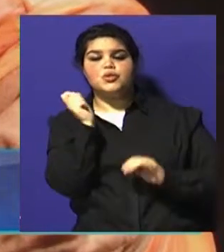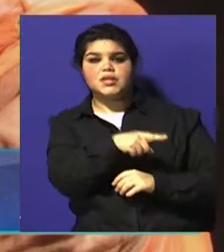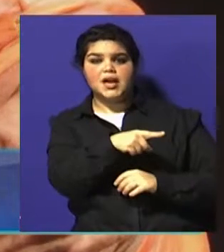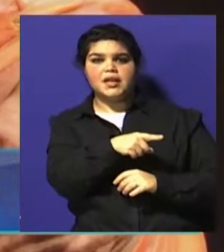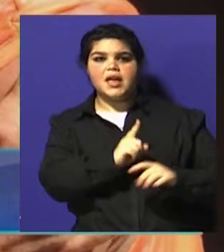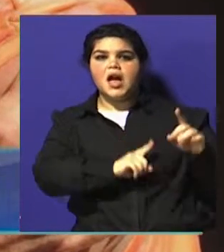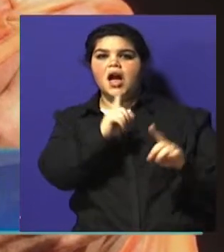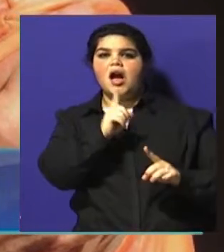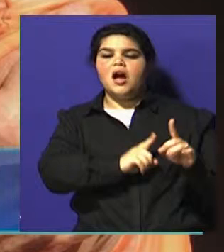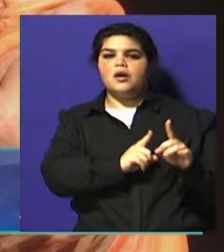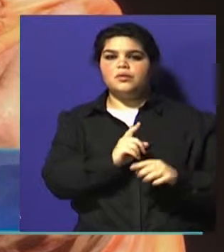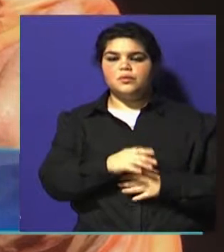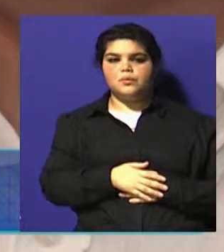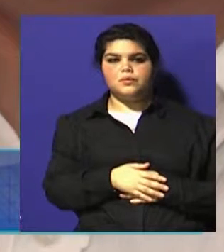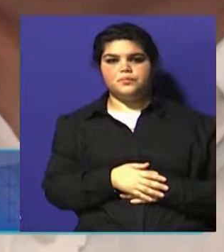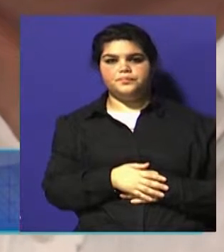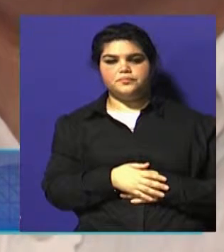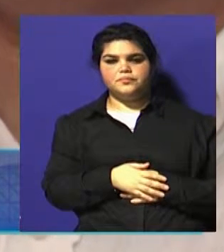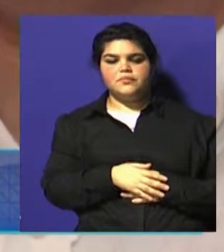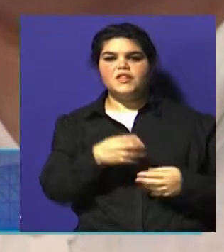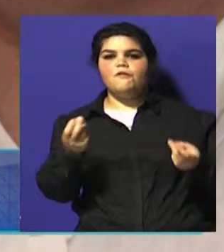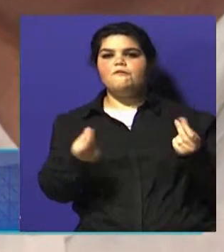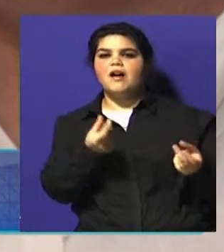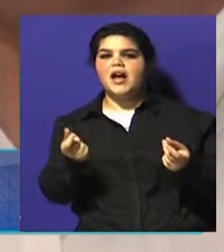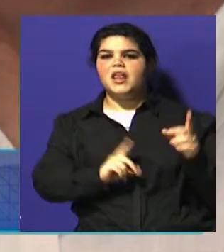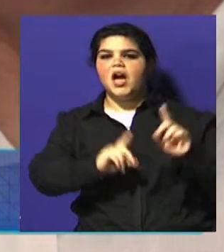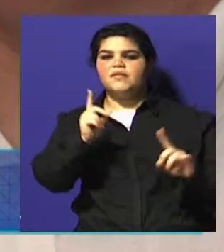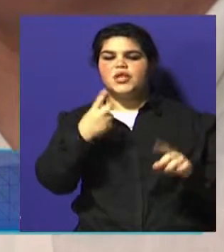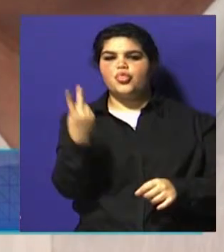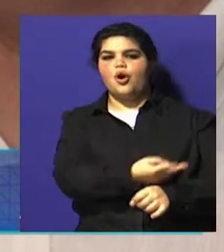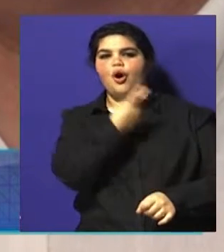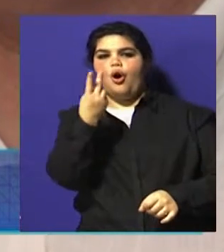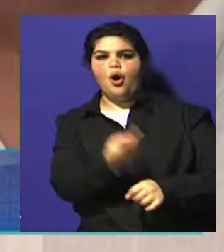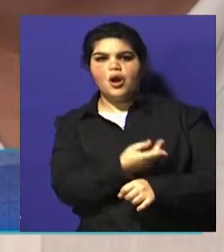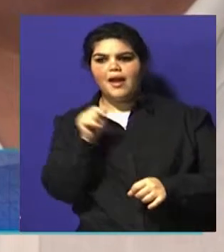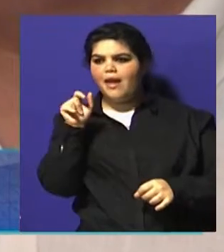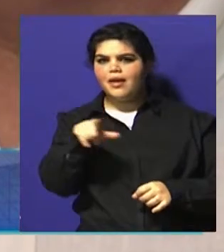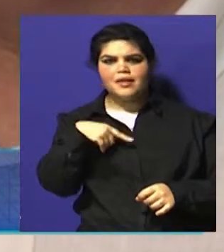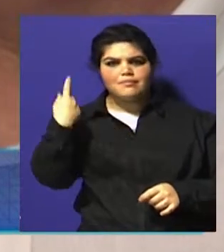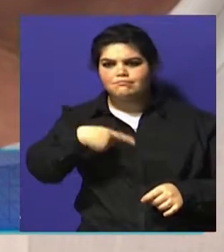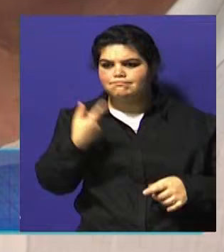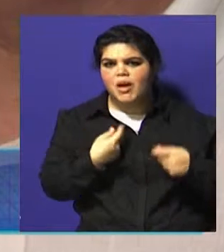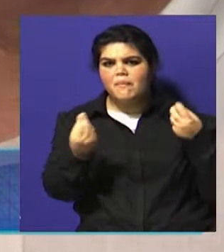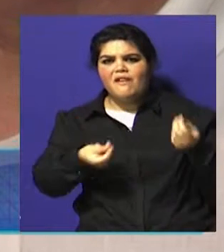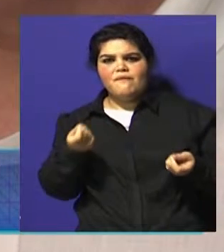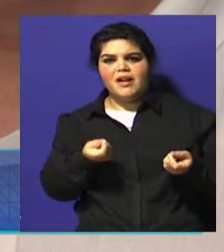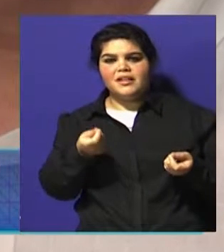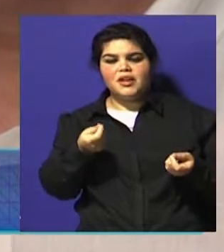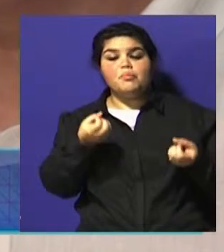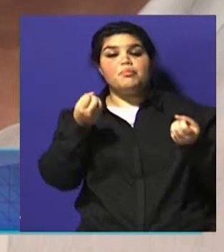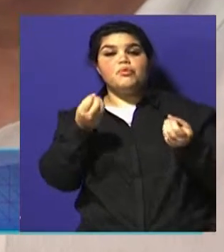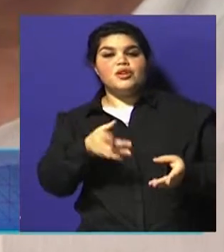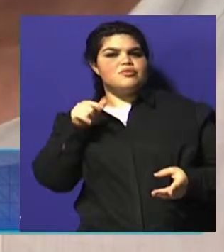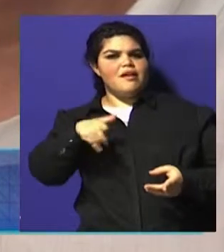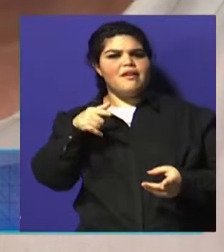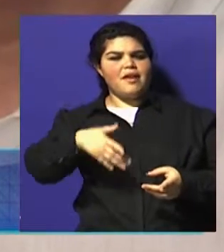recreos, en esos pequeños recreos que tenían de bailes de 2 horas, Vilma bailaba. Entonces, justamente a eso ella hizo referencia,